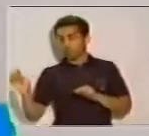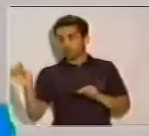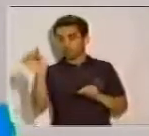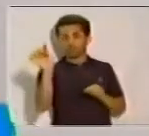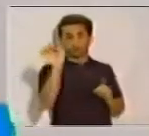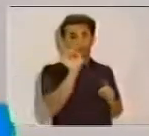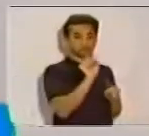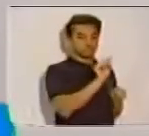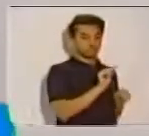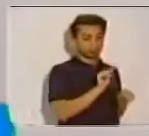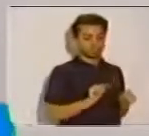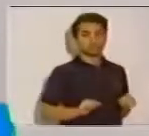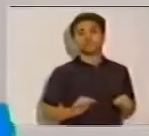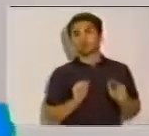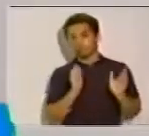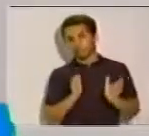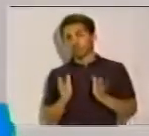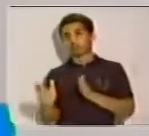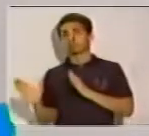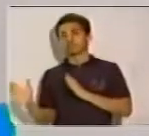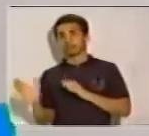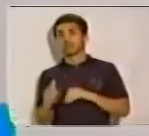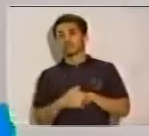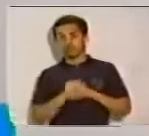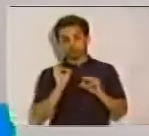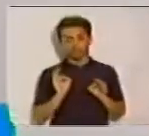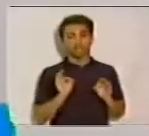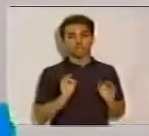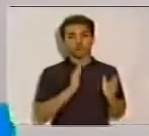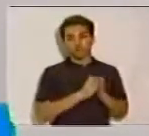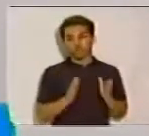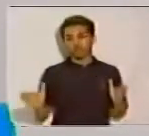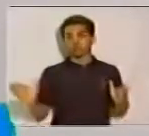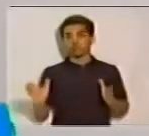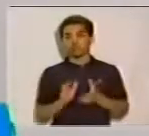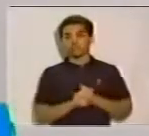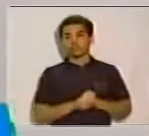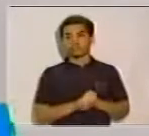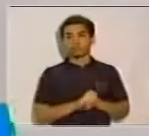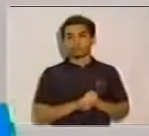La geometría también es un proceso. Tiene que ser ordenado.